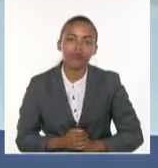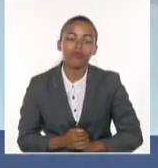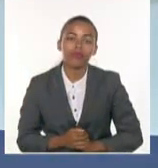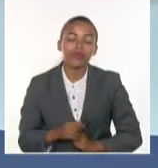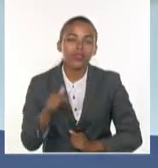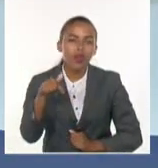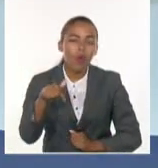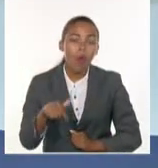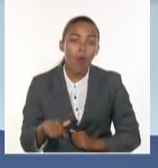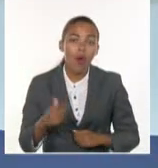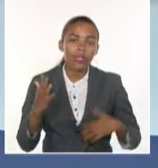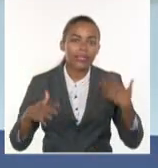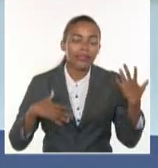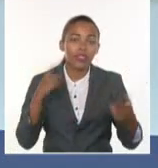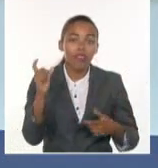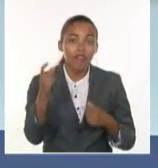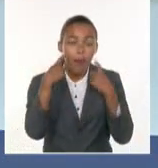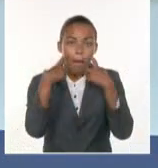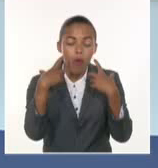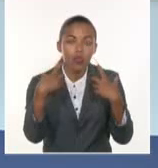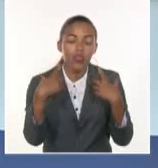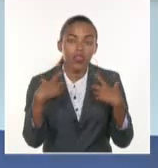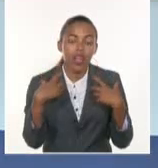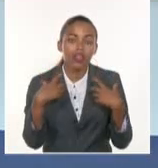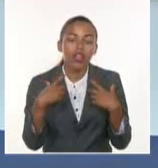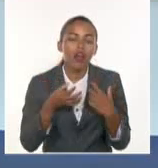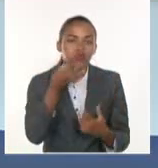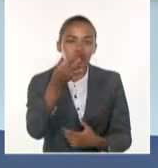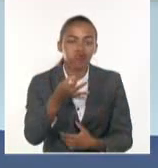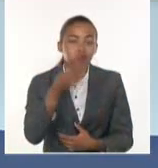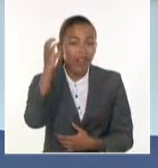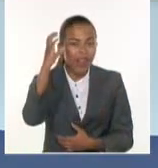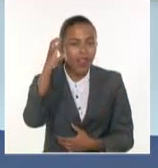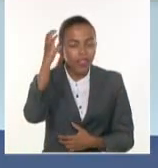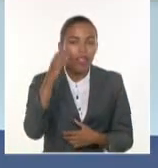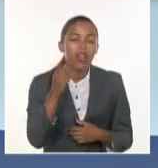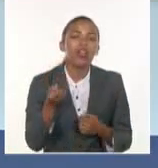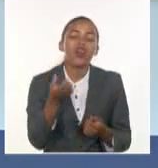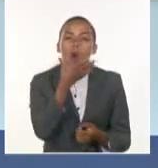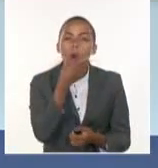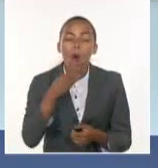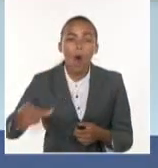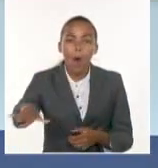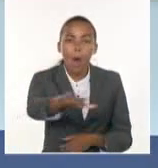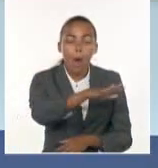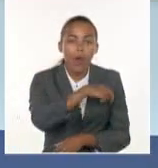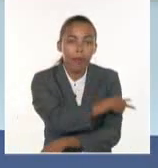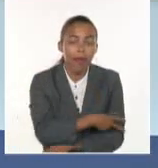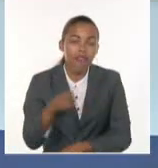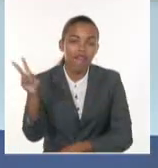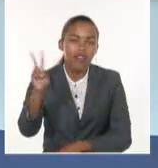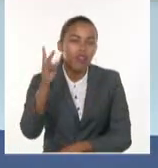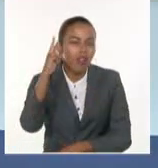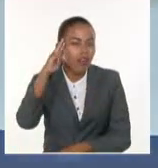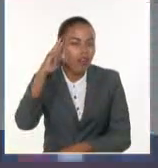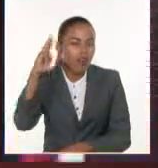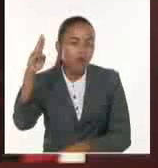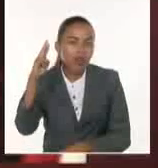día de celebraciones les ofrecemos opiniones de jóvenes venezolanos que les recuerdan con gran cariño y nostalgia.